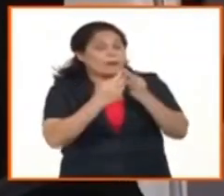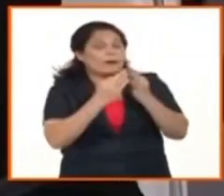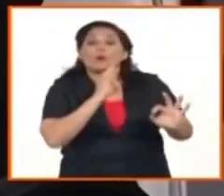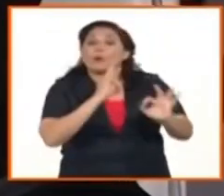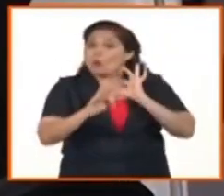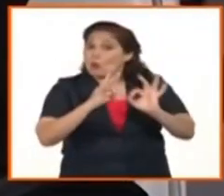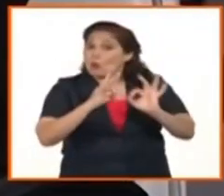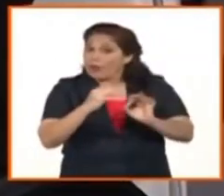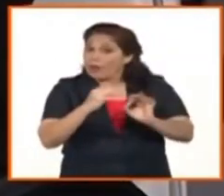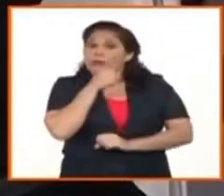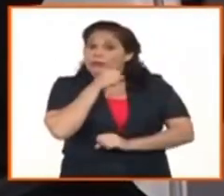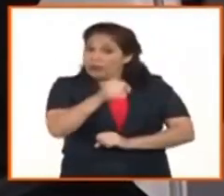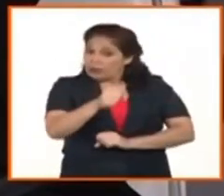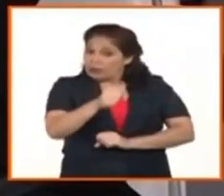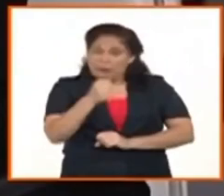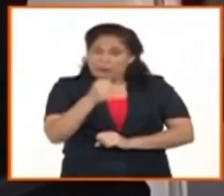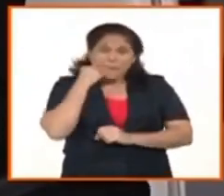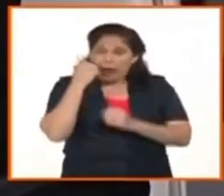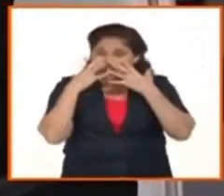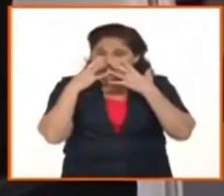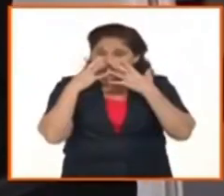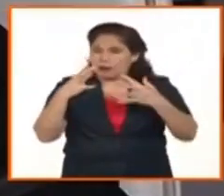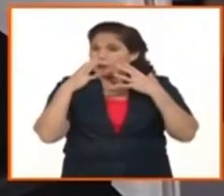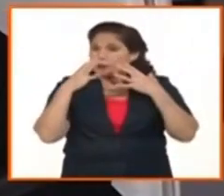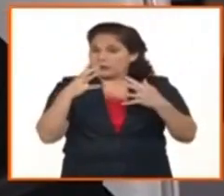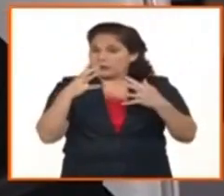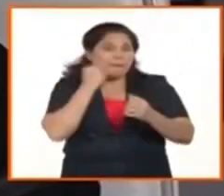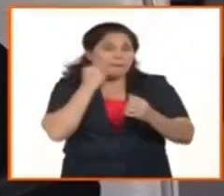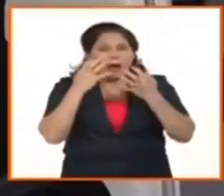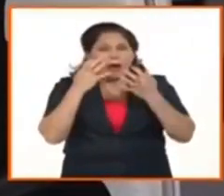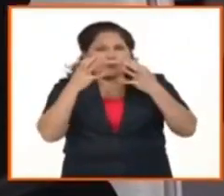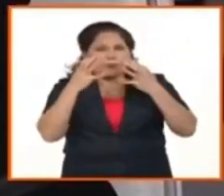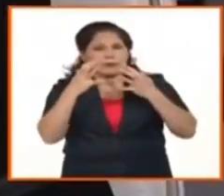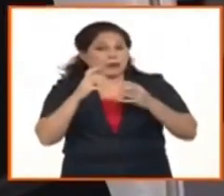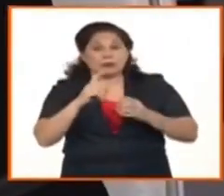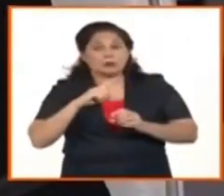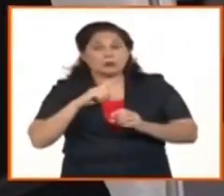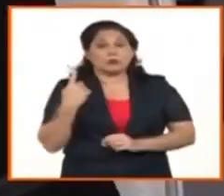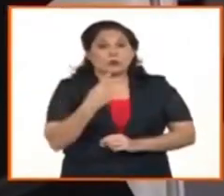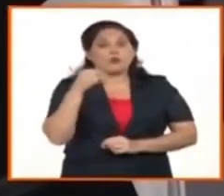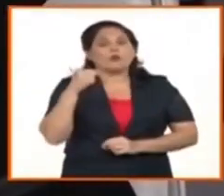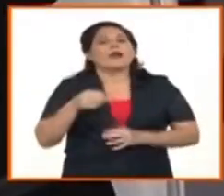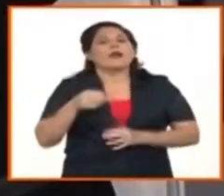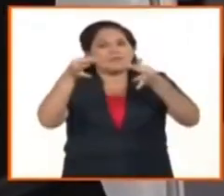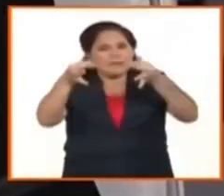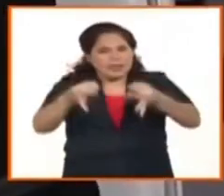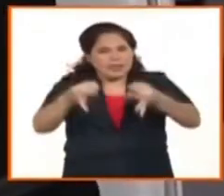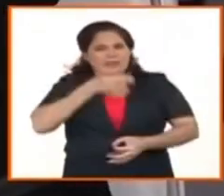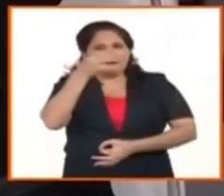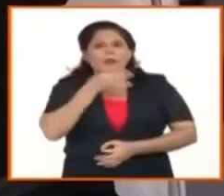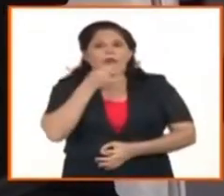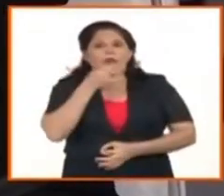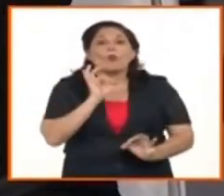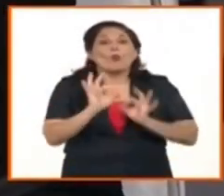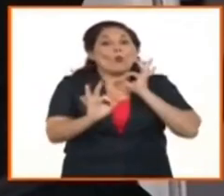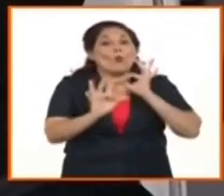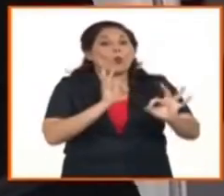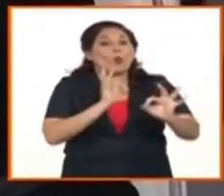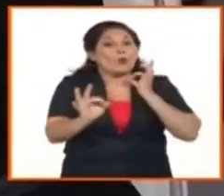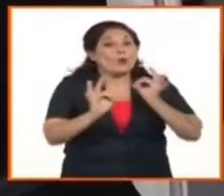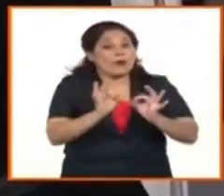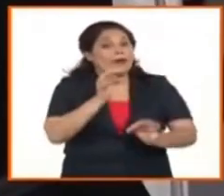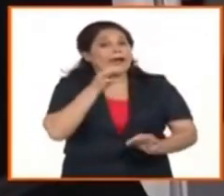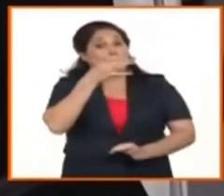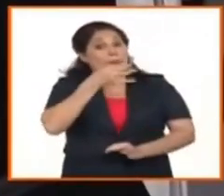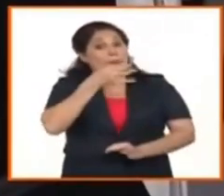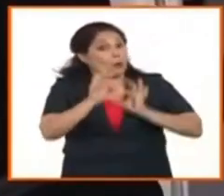y más importante que todo eso tan importante como todo eso define la protección que el